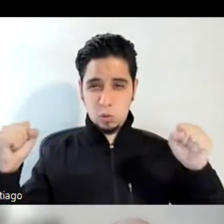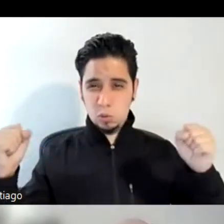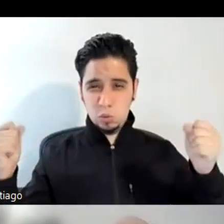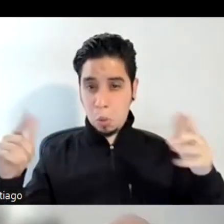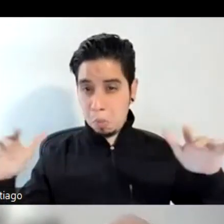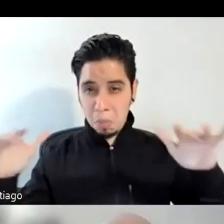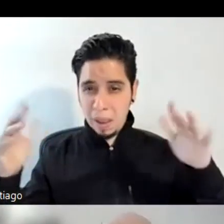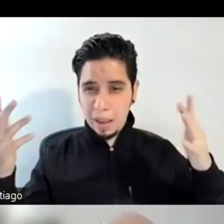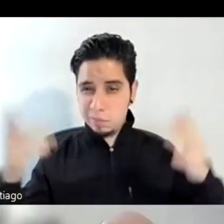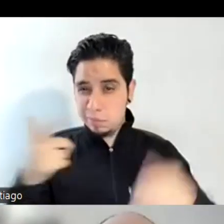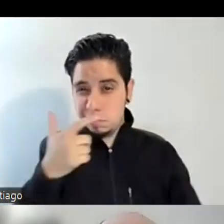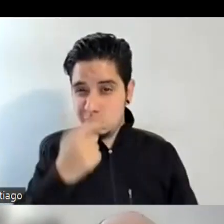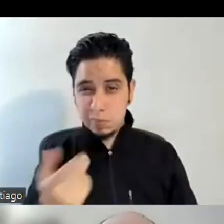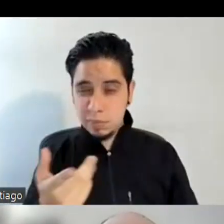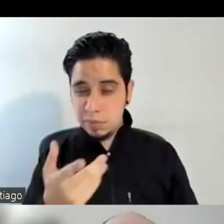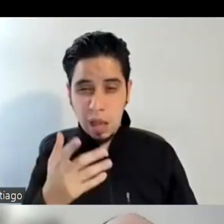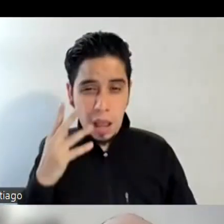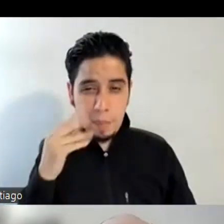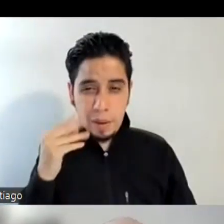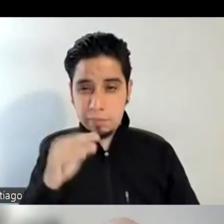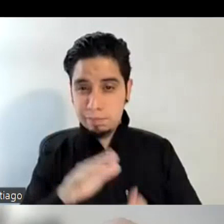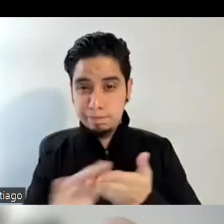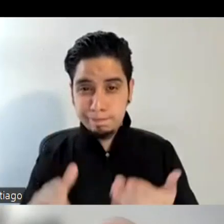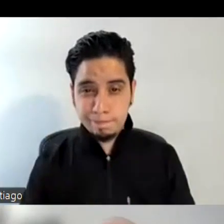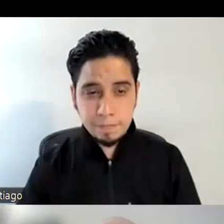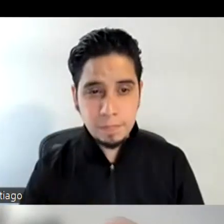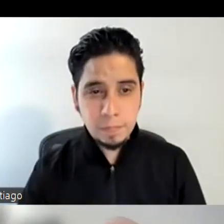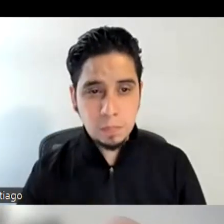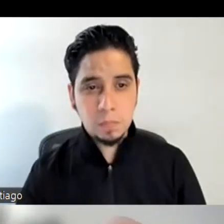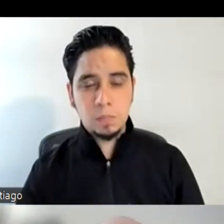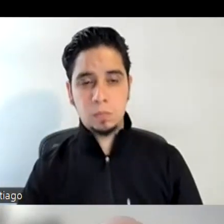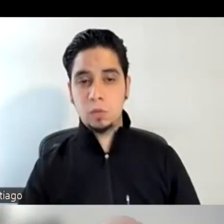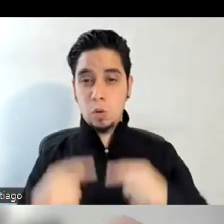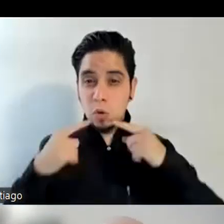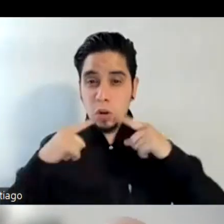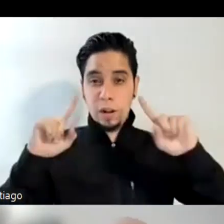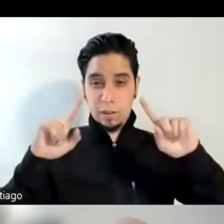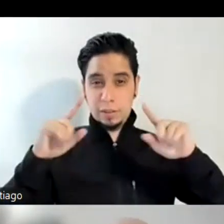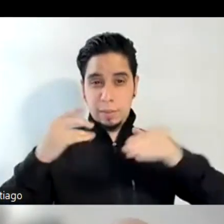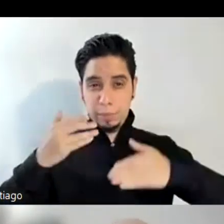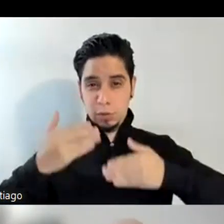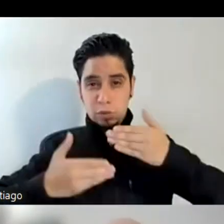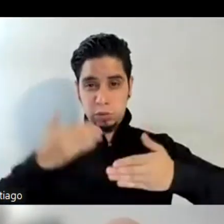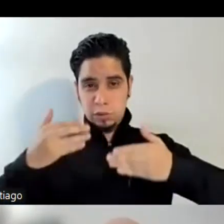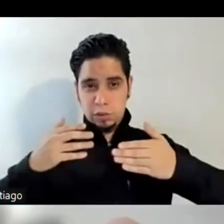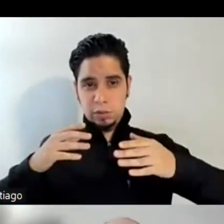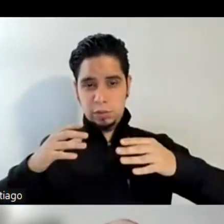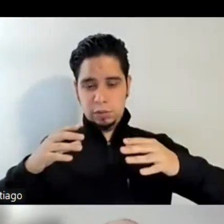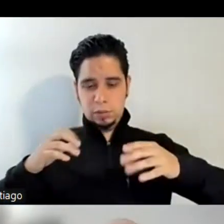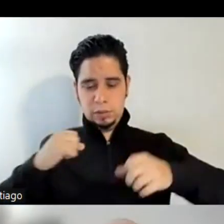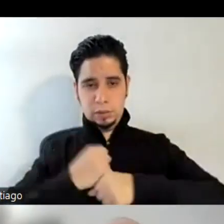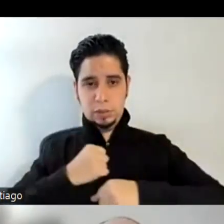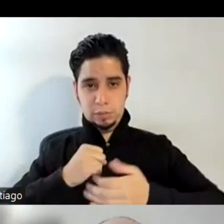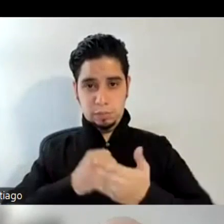etcétera. Es una experiencia bien interesante. Producir eso, o sea, lograr eso, como ella dice, o sea, formar ese proyecto